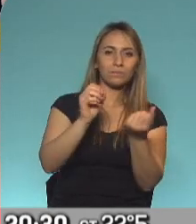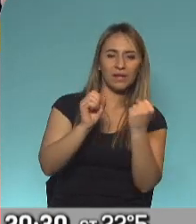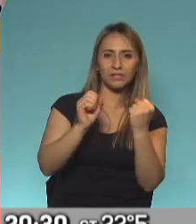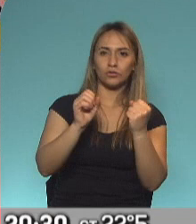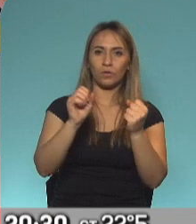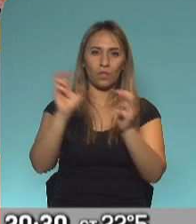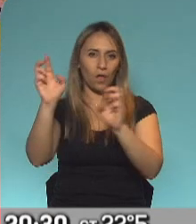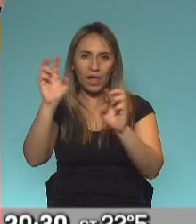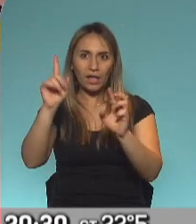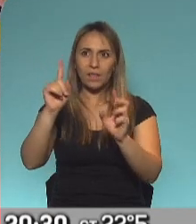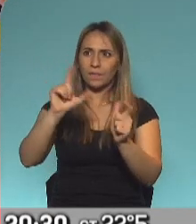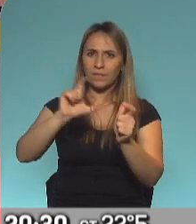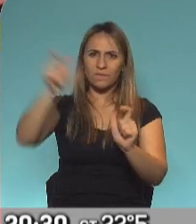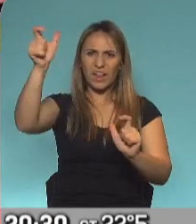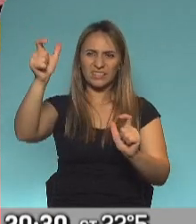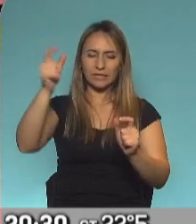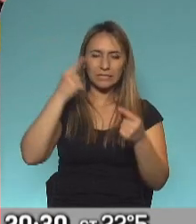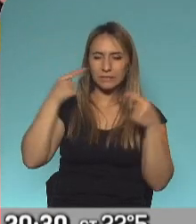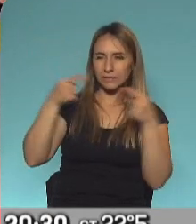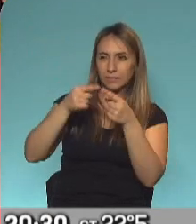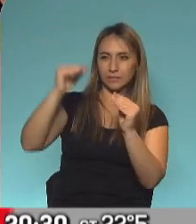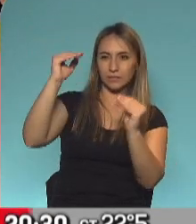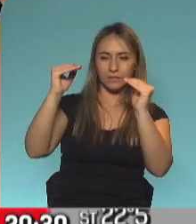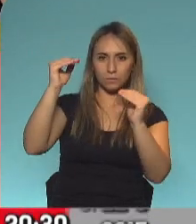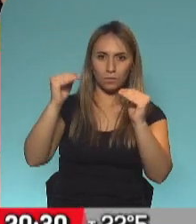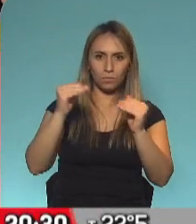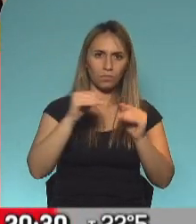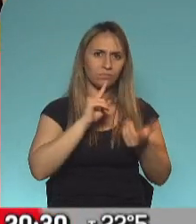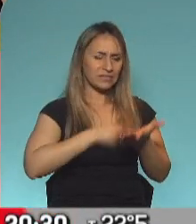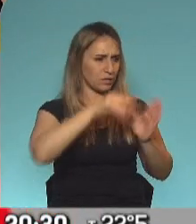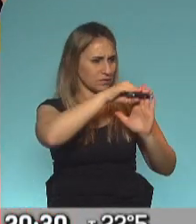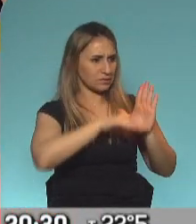encontrar confianza en el mercado y en la sociedad en general?